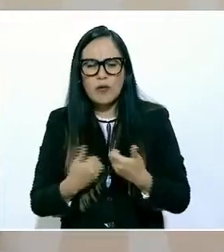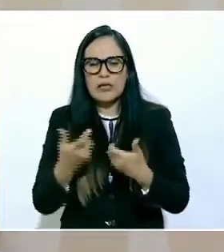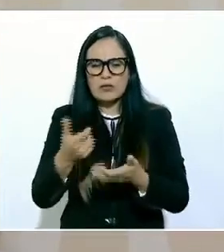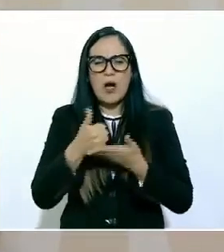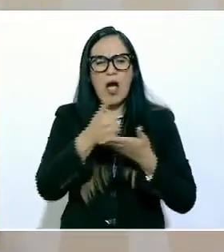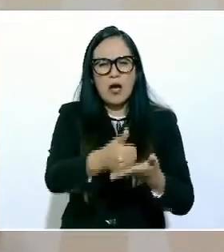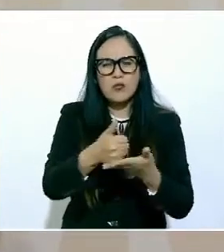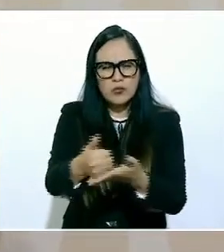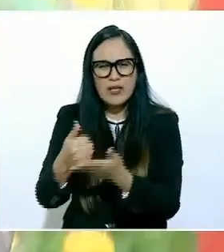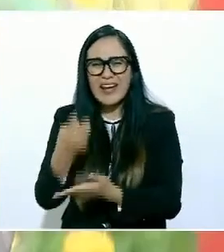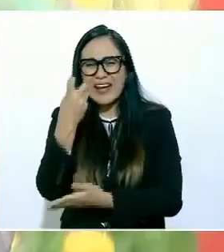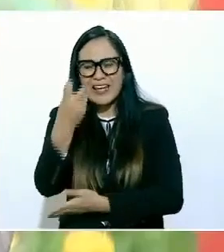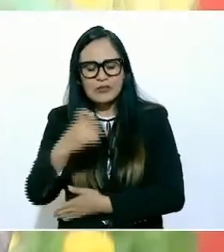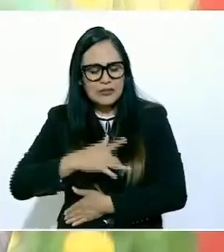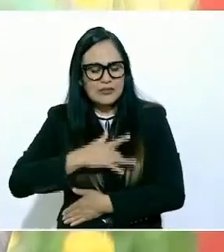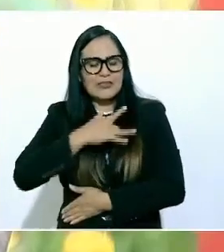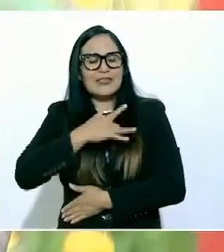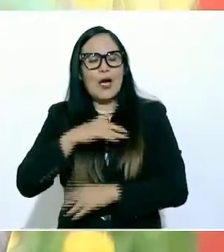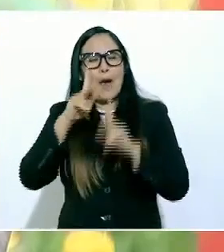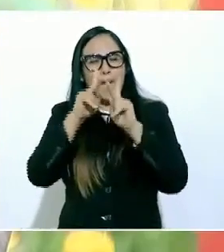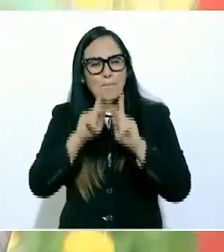paz y la tranquilidad.